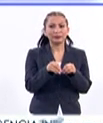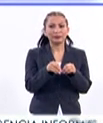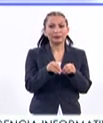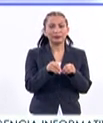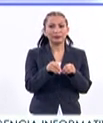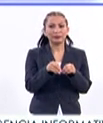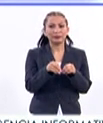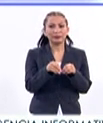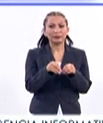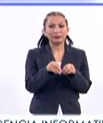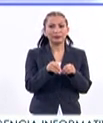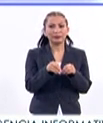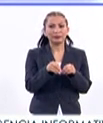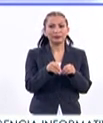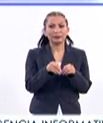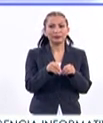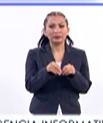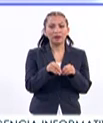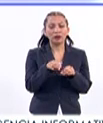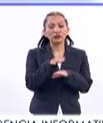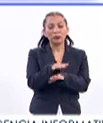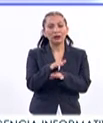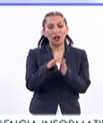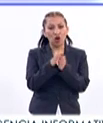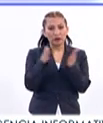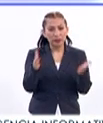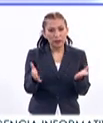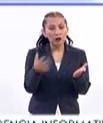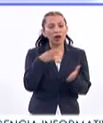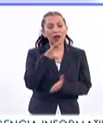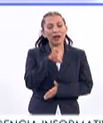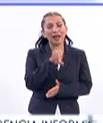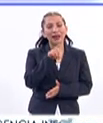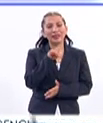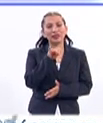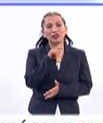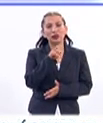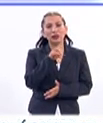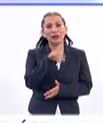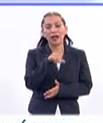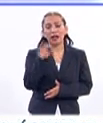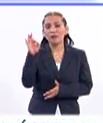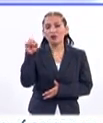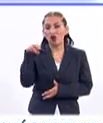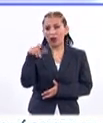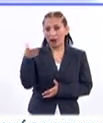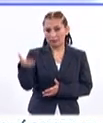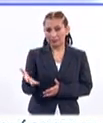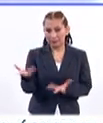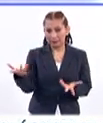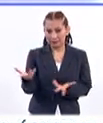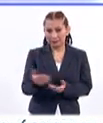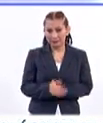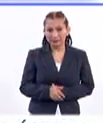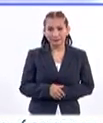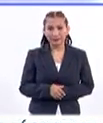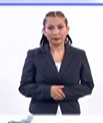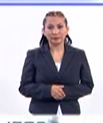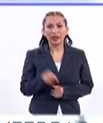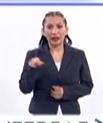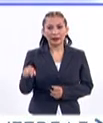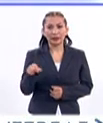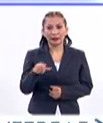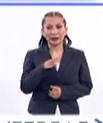todo lo significativo a los libros, por supuesto a la producción editorial, pues es el Fondo de Cultura Económica, y seguramente